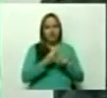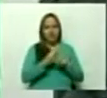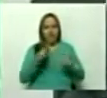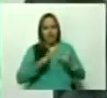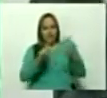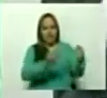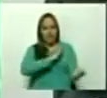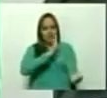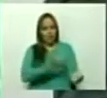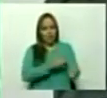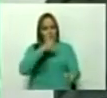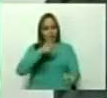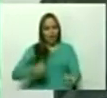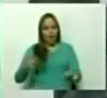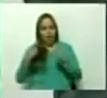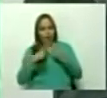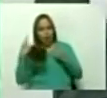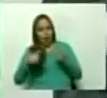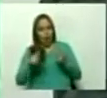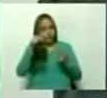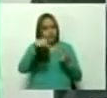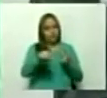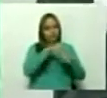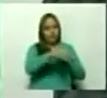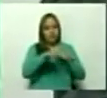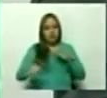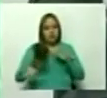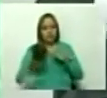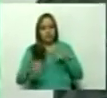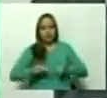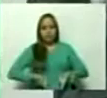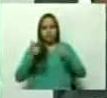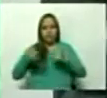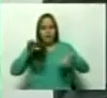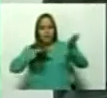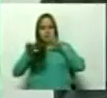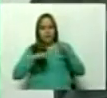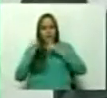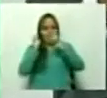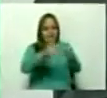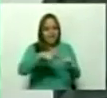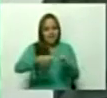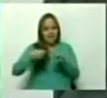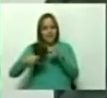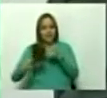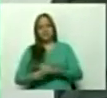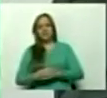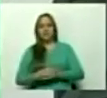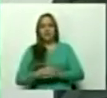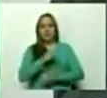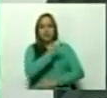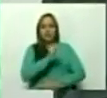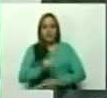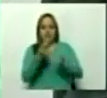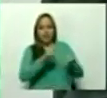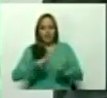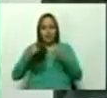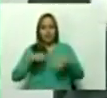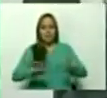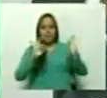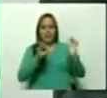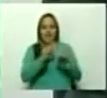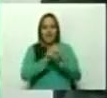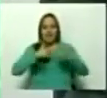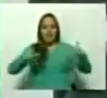popular, el tema de Carirubana potencia comercial, industrial, turística, pesquera, somos zona económica especial, zona franca, zona